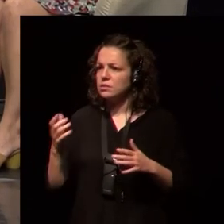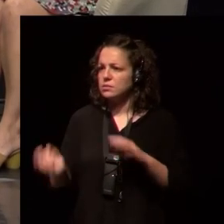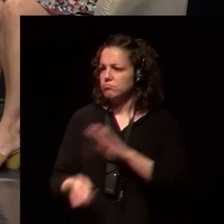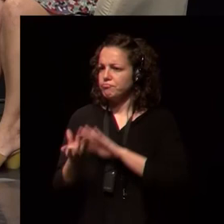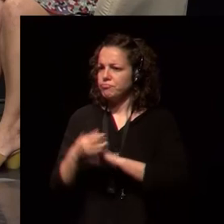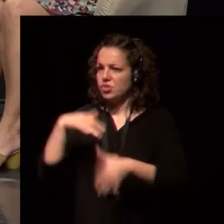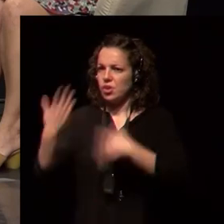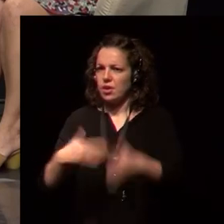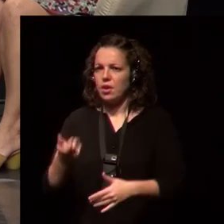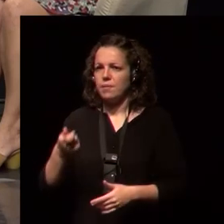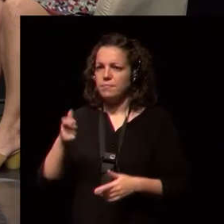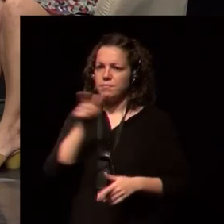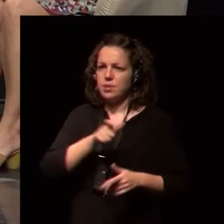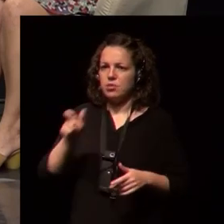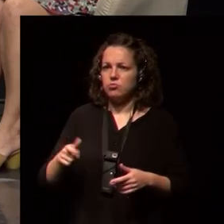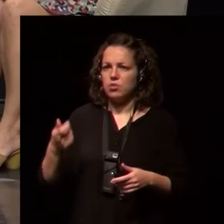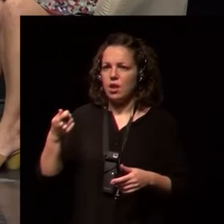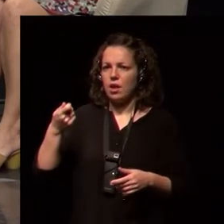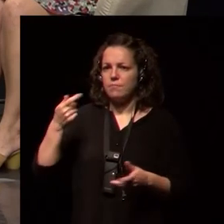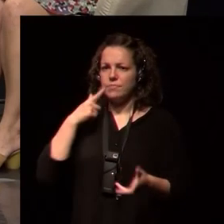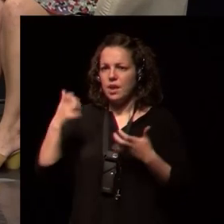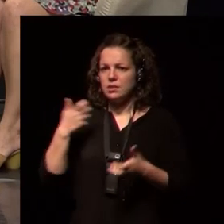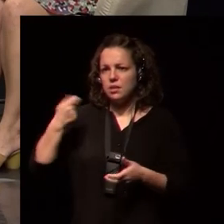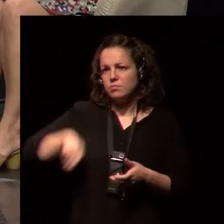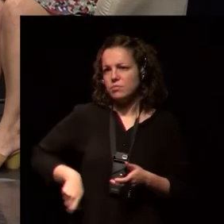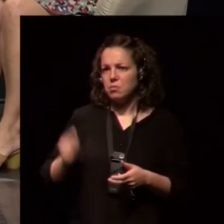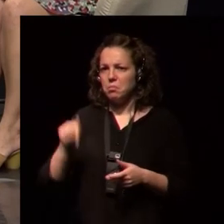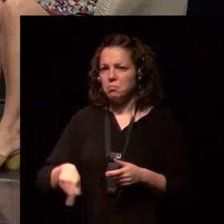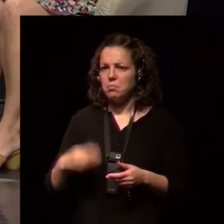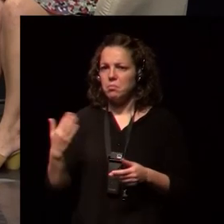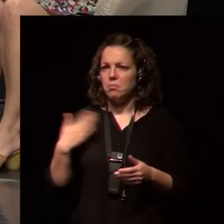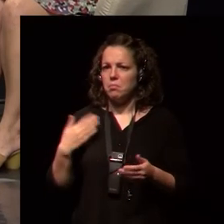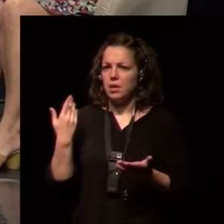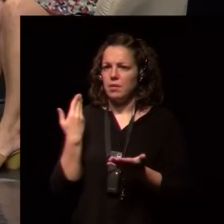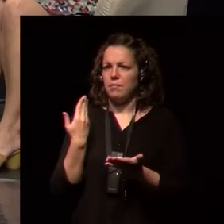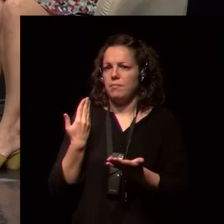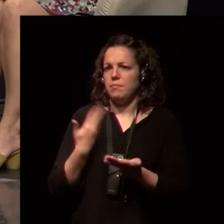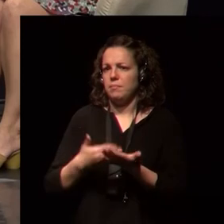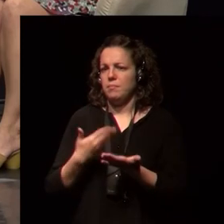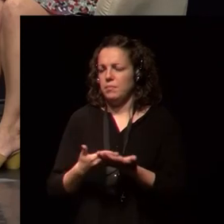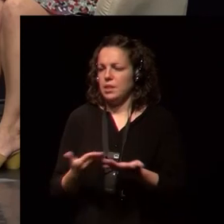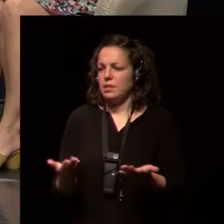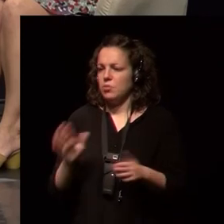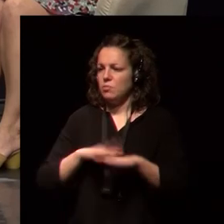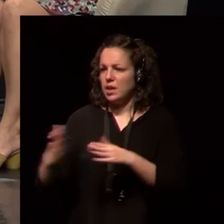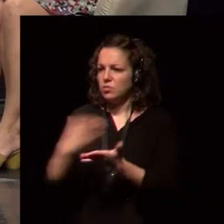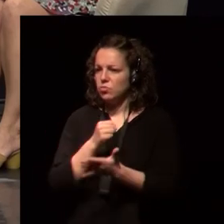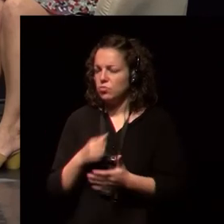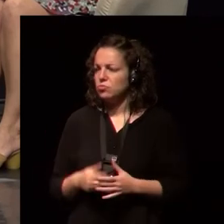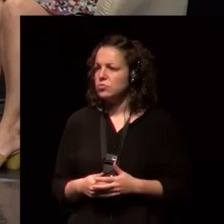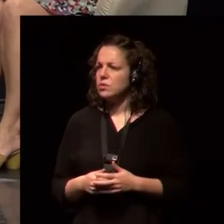continuamente artistas, ¿no? Entonces, mi pregunta o mi planteamiento para todos es,